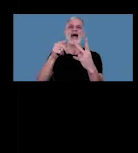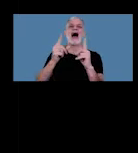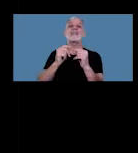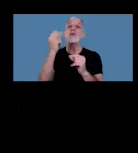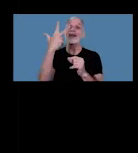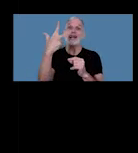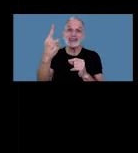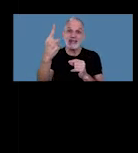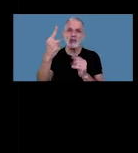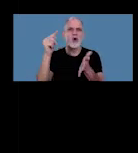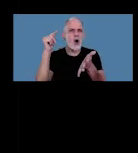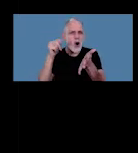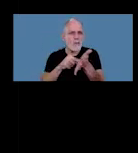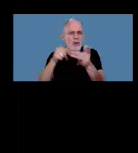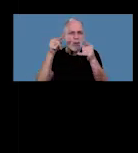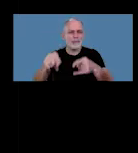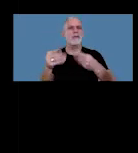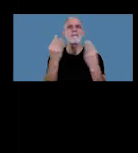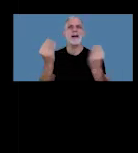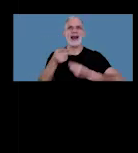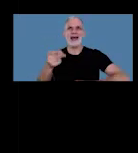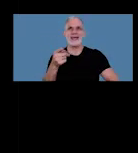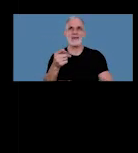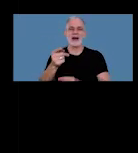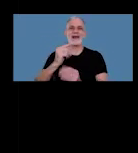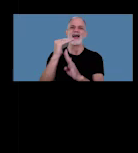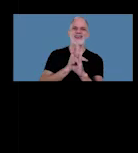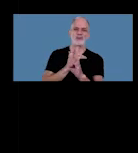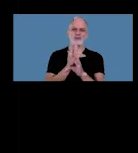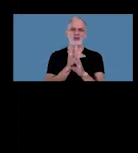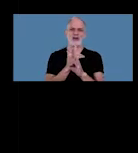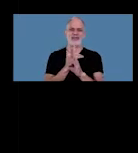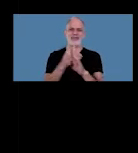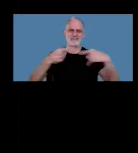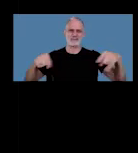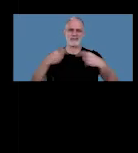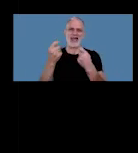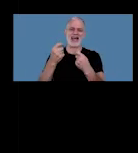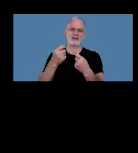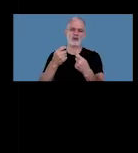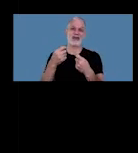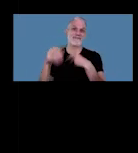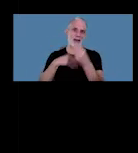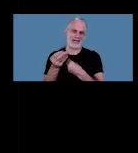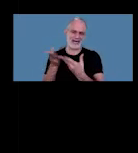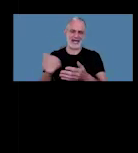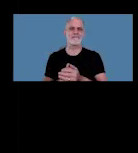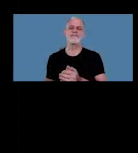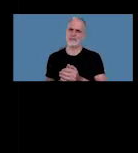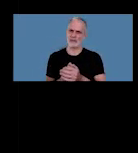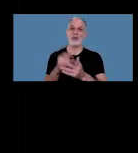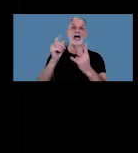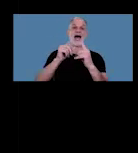que es puntualmente para las deducciones de cargas de familia, para las deducciones personales. Entonces, dejando afuera el